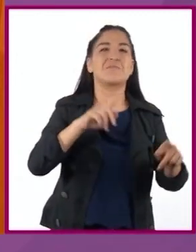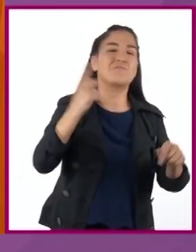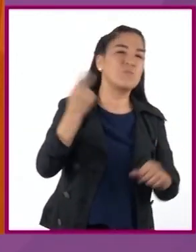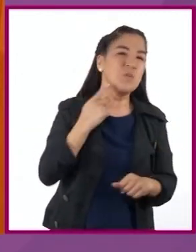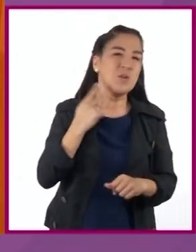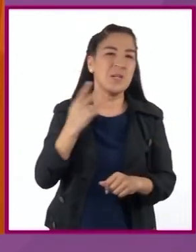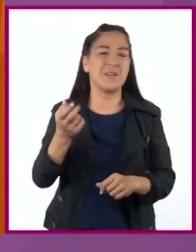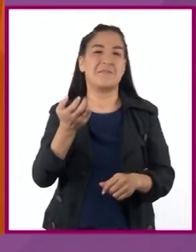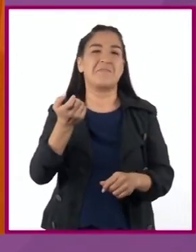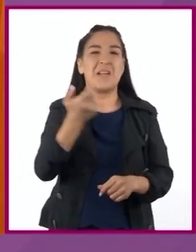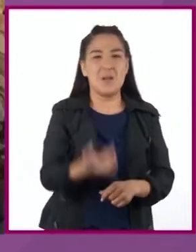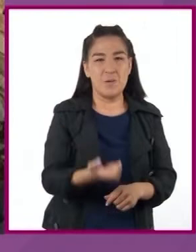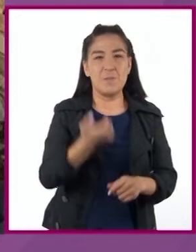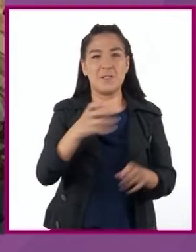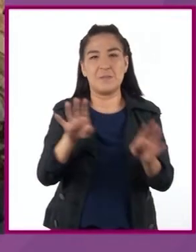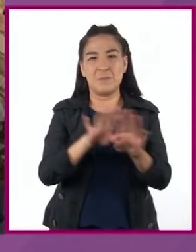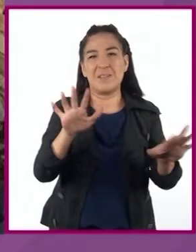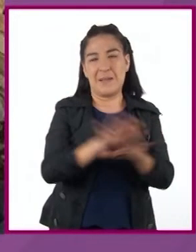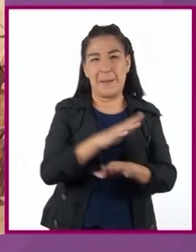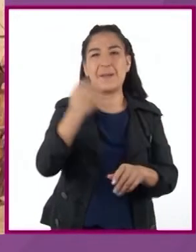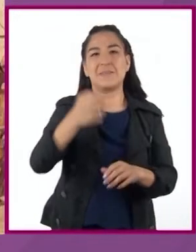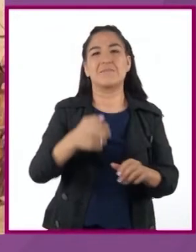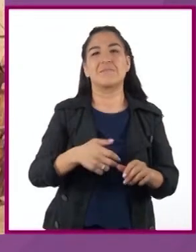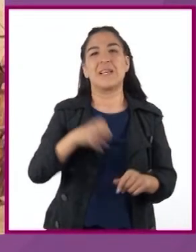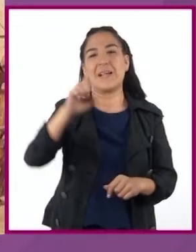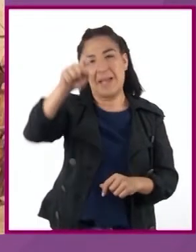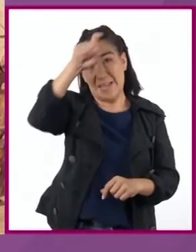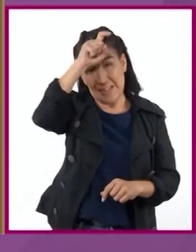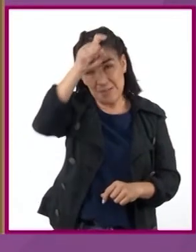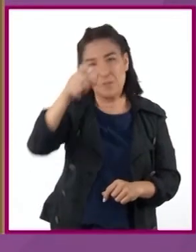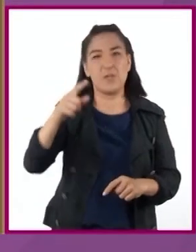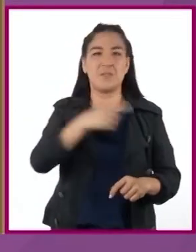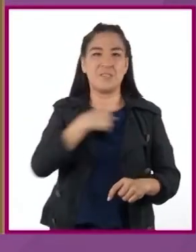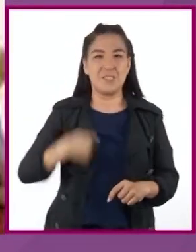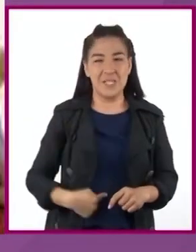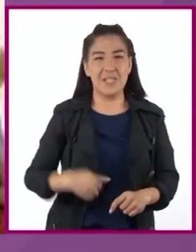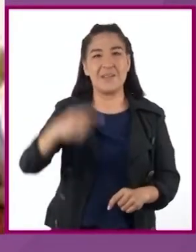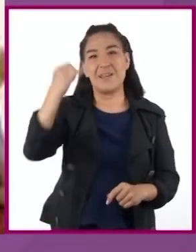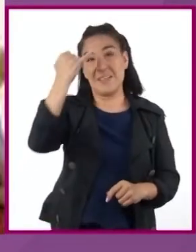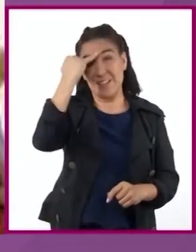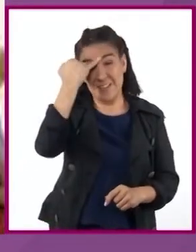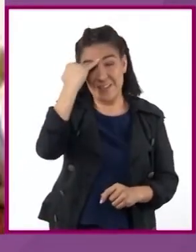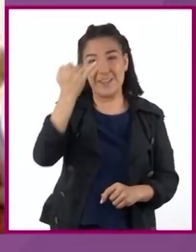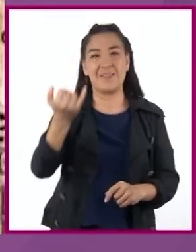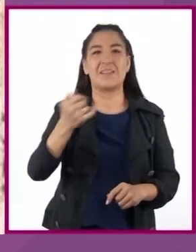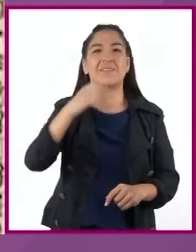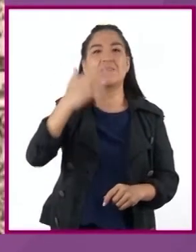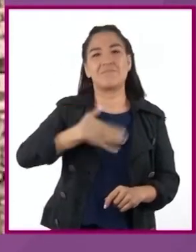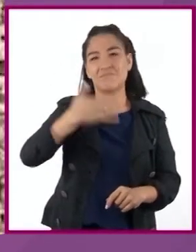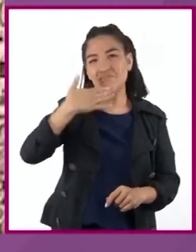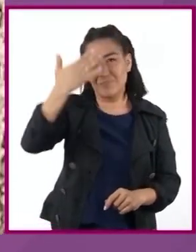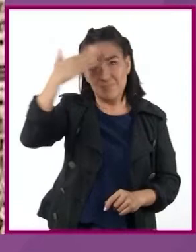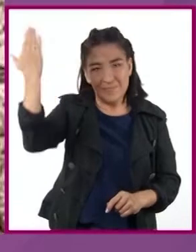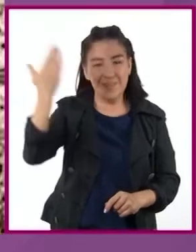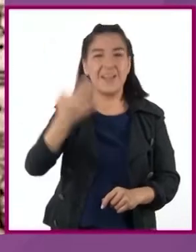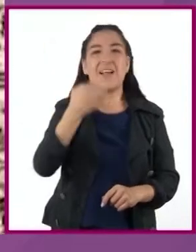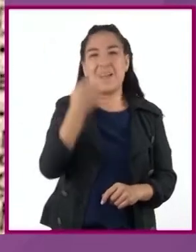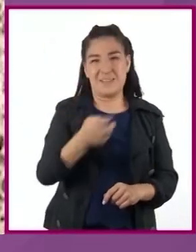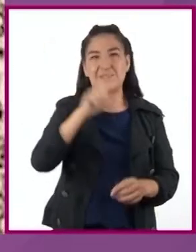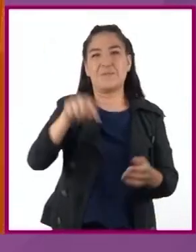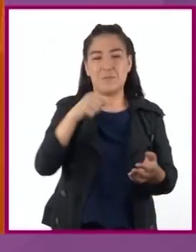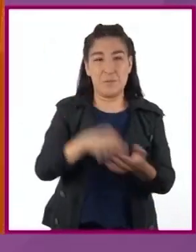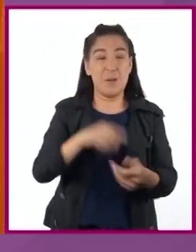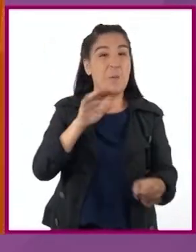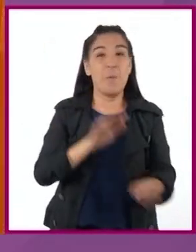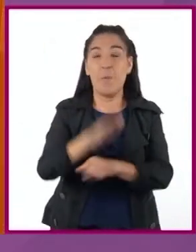política, económica, que son Mesopotamia, Egipto, China, la India, los Andes y Mesoamérica, La única